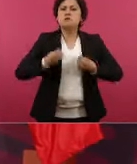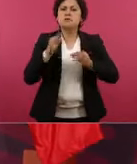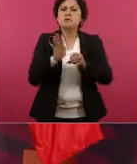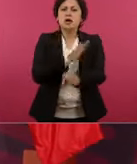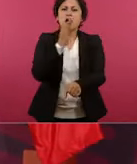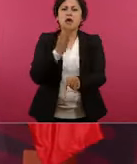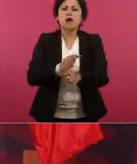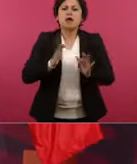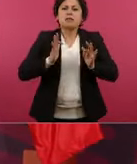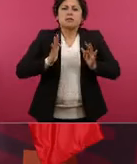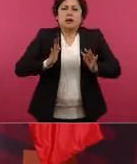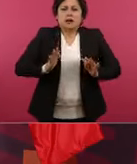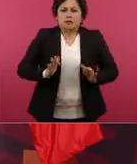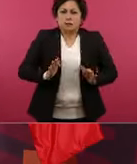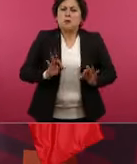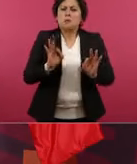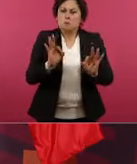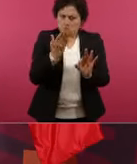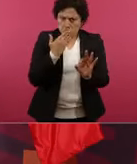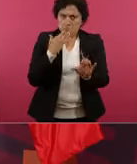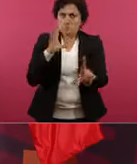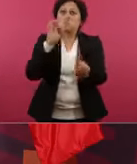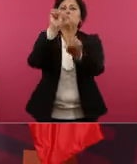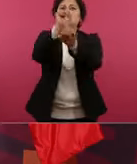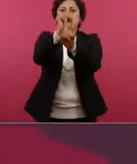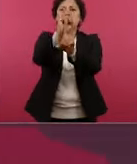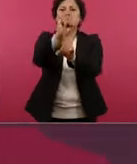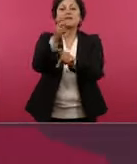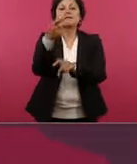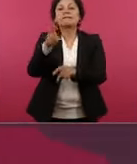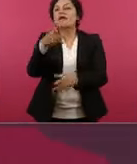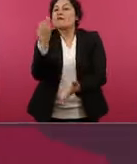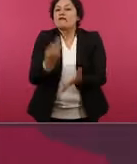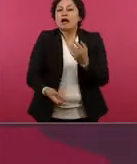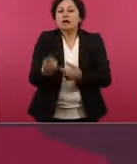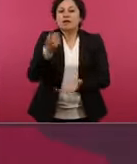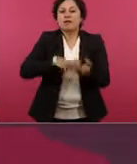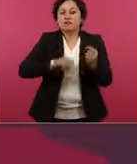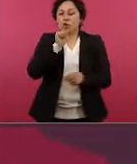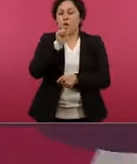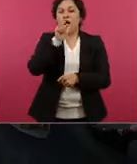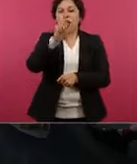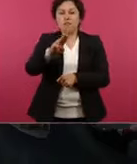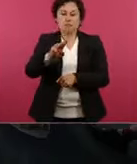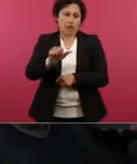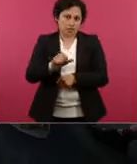Buscar la verdadera felicidad. Ya vámonos ya. Está tardísimo ya, ¿no?